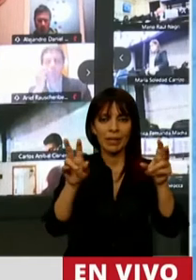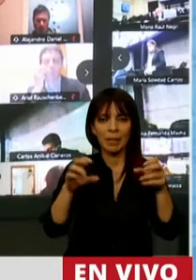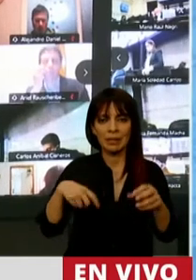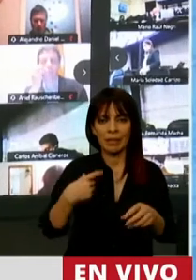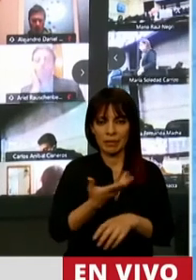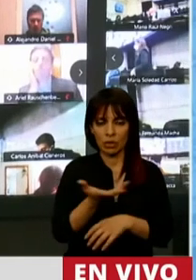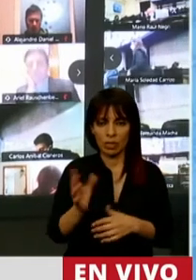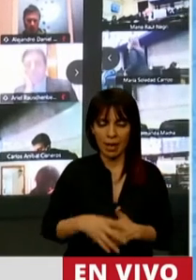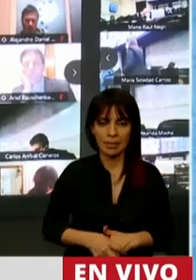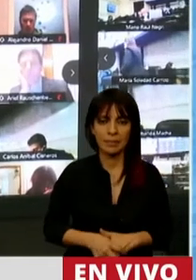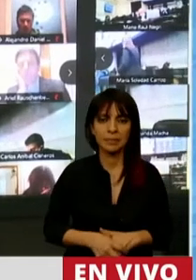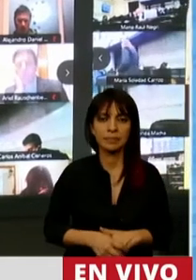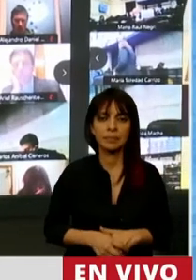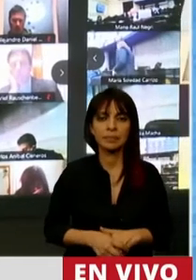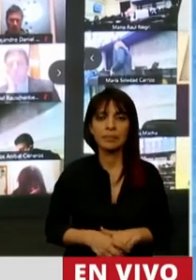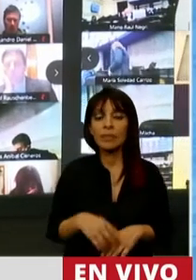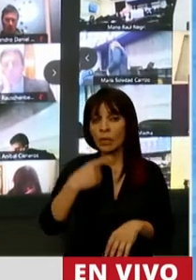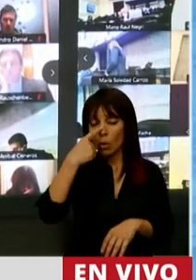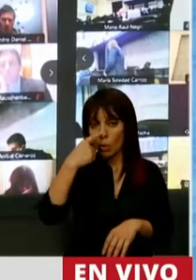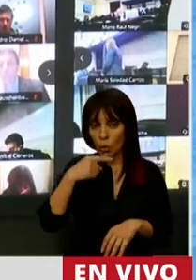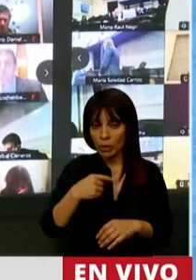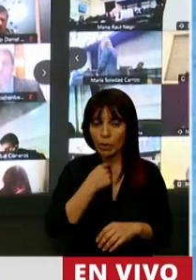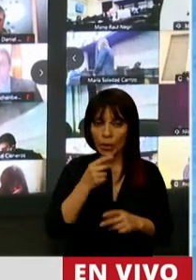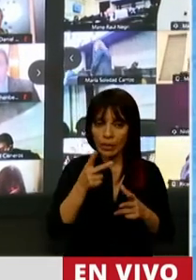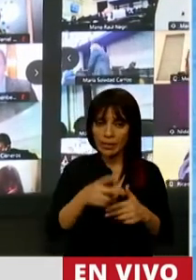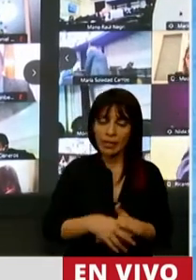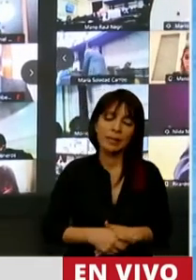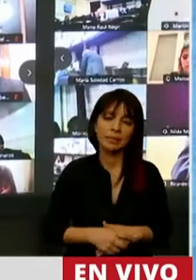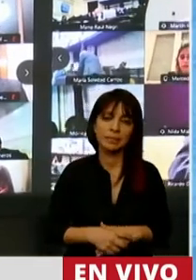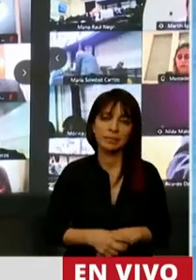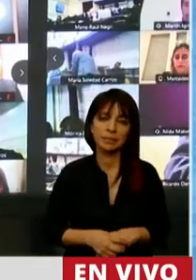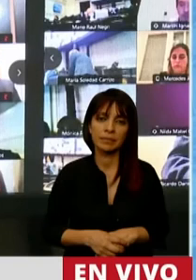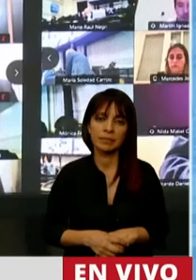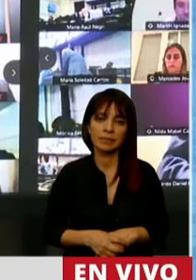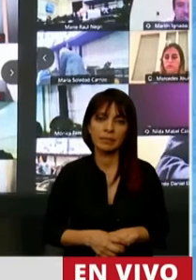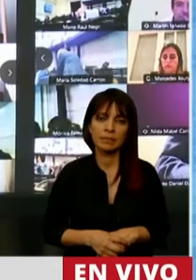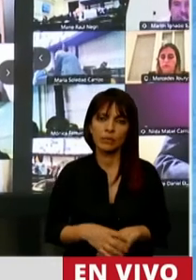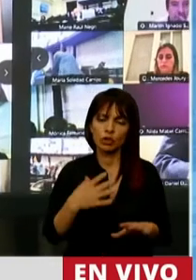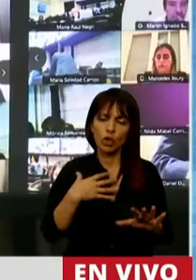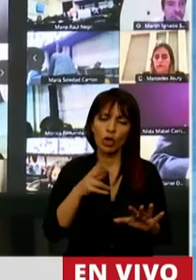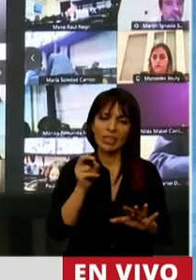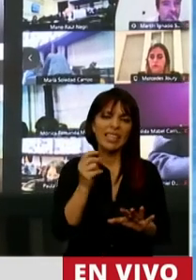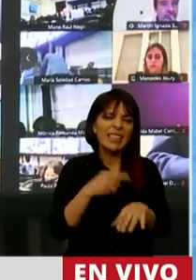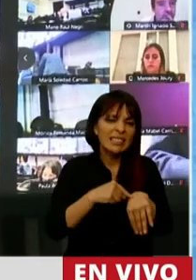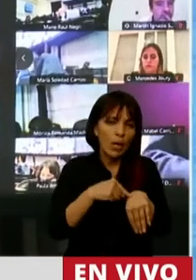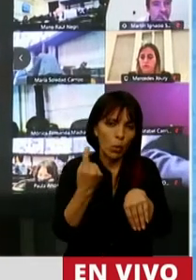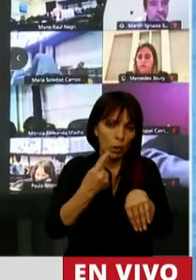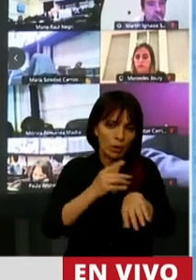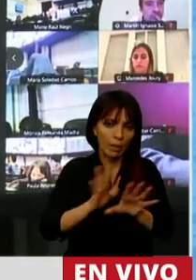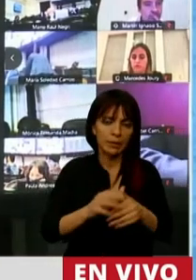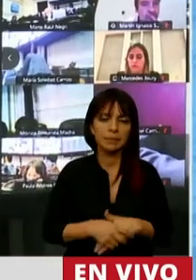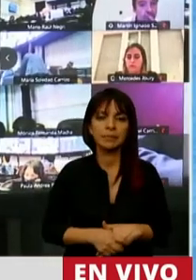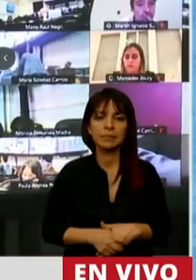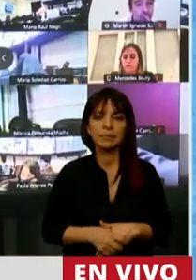en mi provincia. Permítame terminar con una cosa, presidente, y con esto redondeo, me tomo 30 segundos. Soy autor